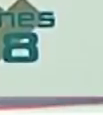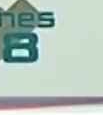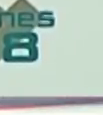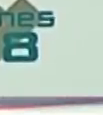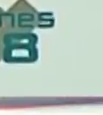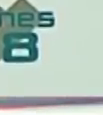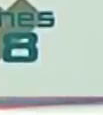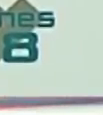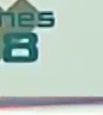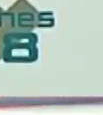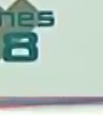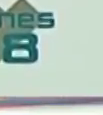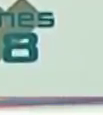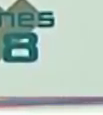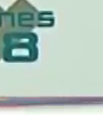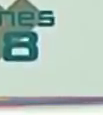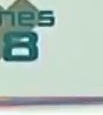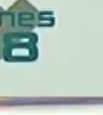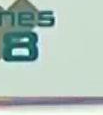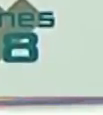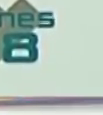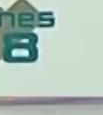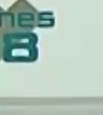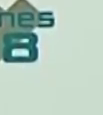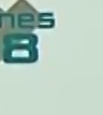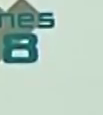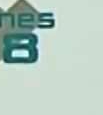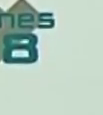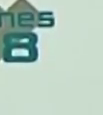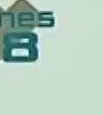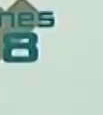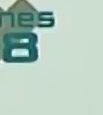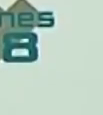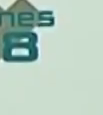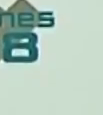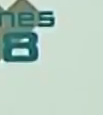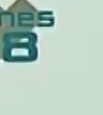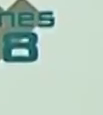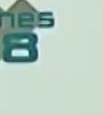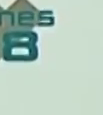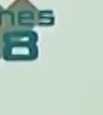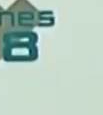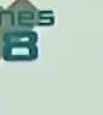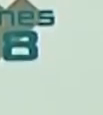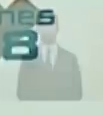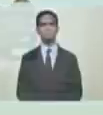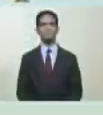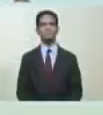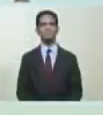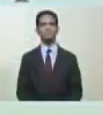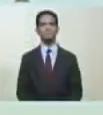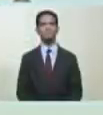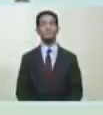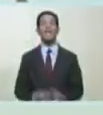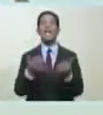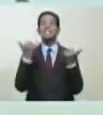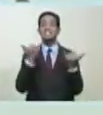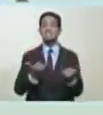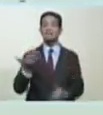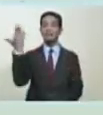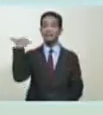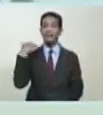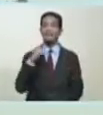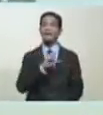Unidos y de algunos de sus presidentes títeres en gobiernos de América Latina ya en enero y